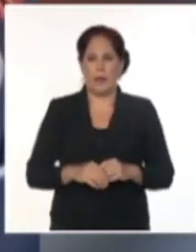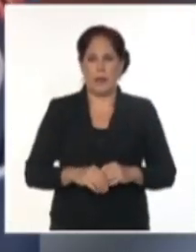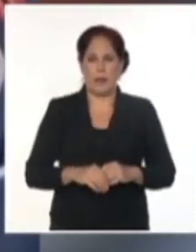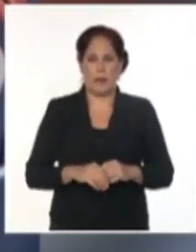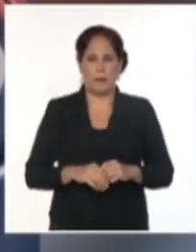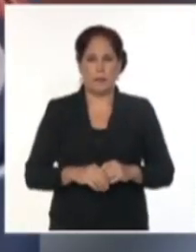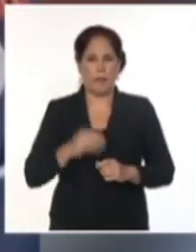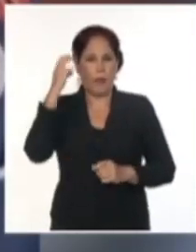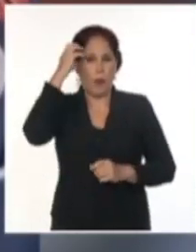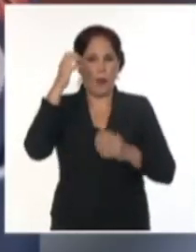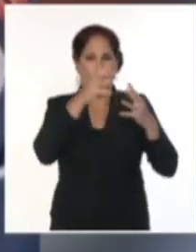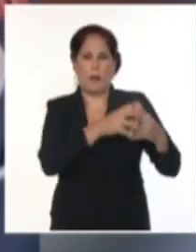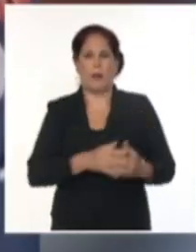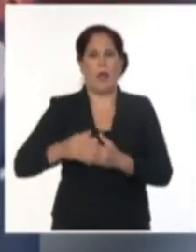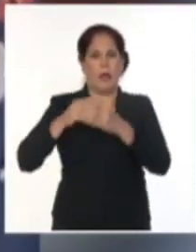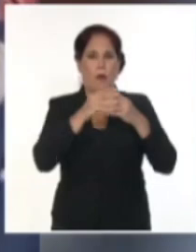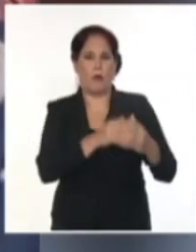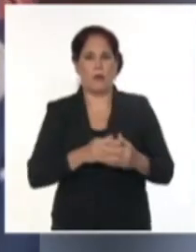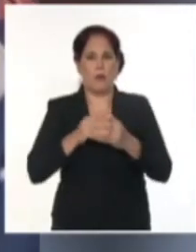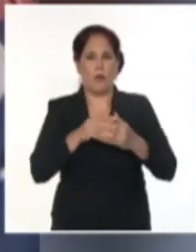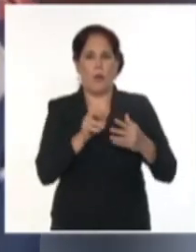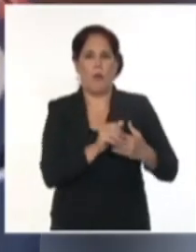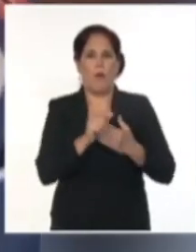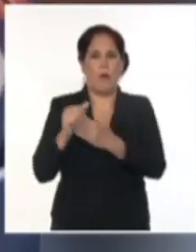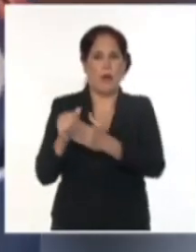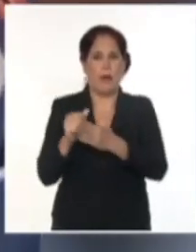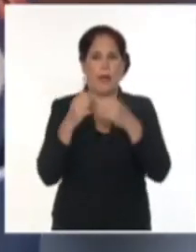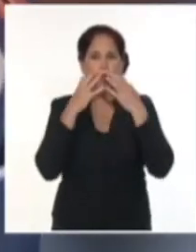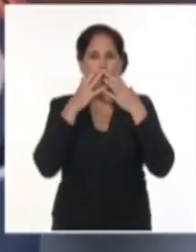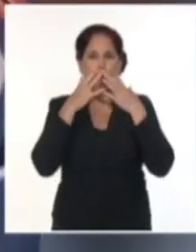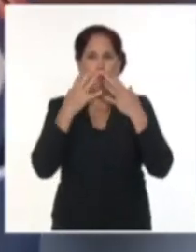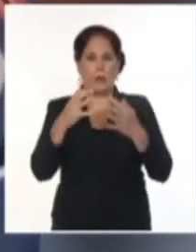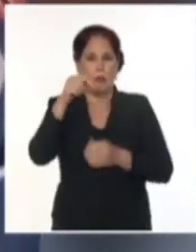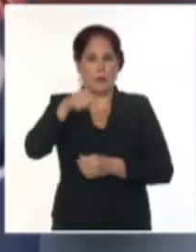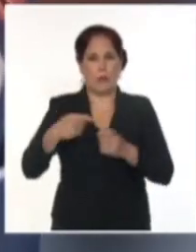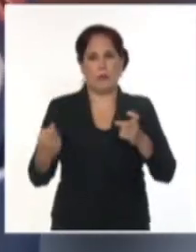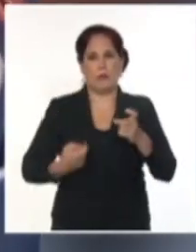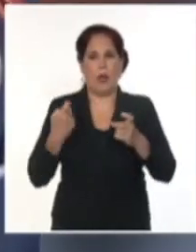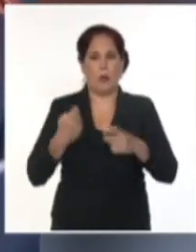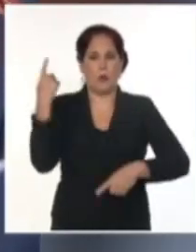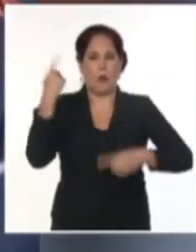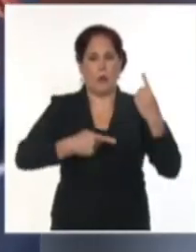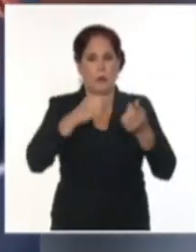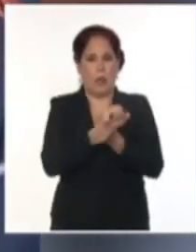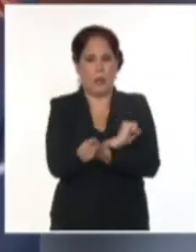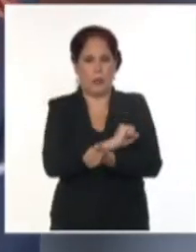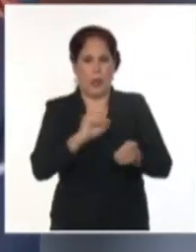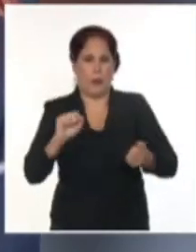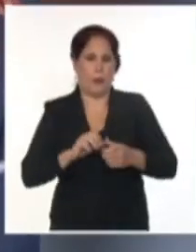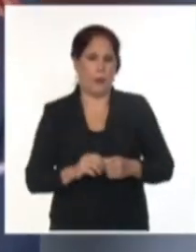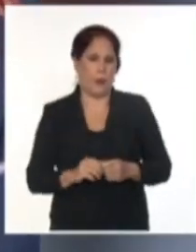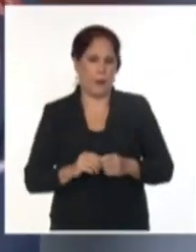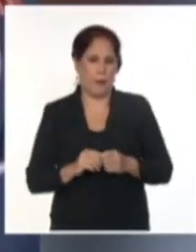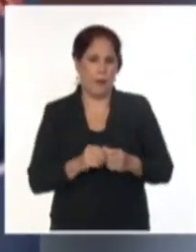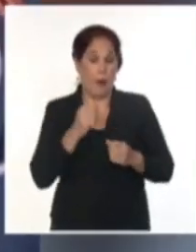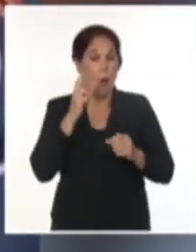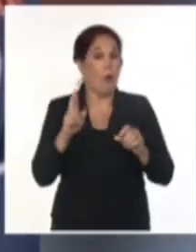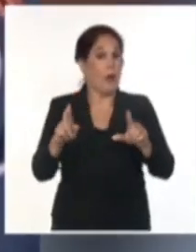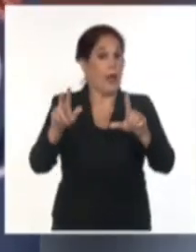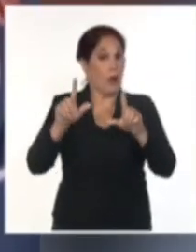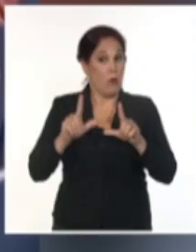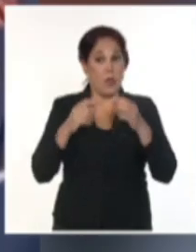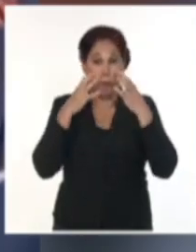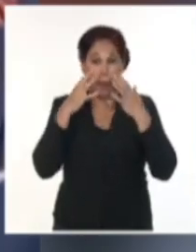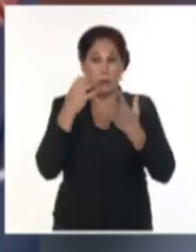has demonstrated significant leadership in this fight against terrorism. In recognizing and